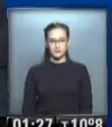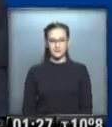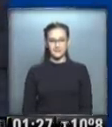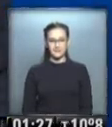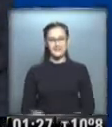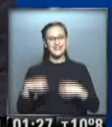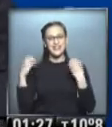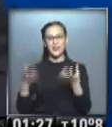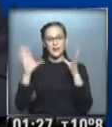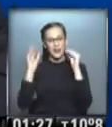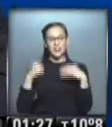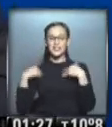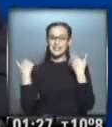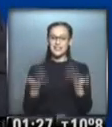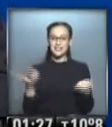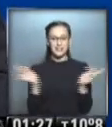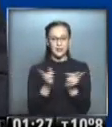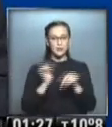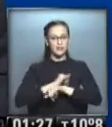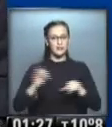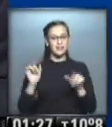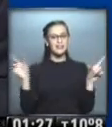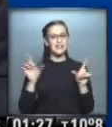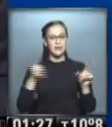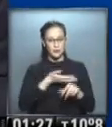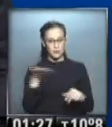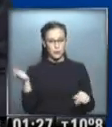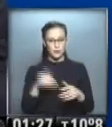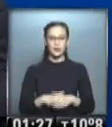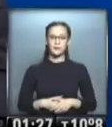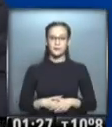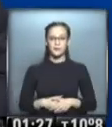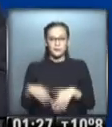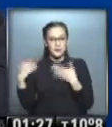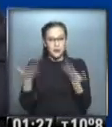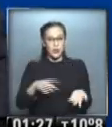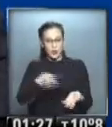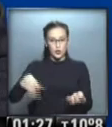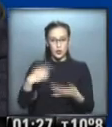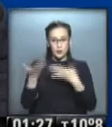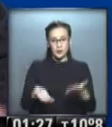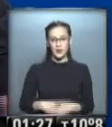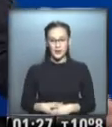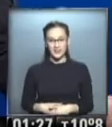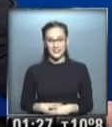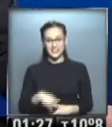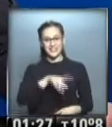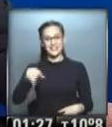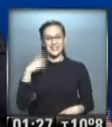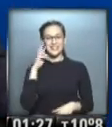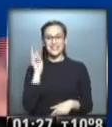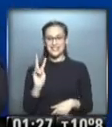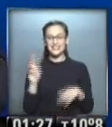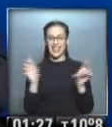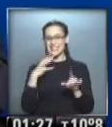Muy buenas noches, bienvenidos al resumen de noticias de la televisión pública. Bienvenidos nosotros en realidad, ¿no? Ustedes están allí frente al televisor esperándonos,